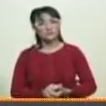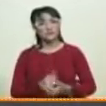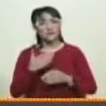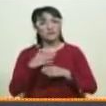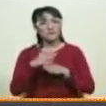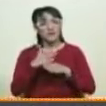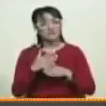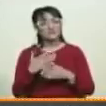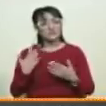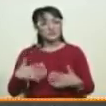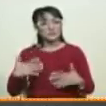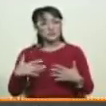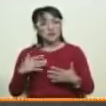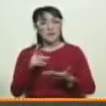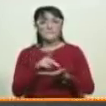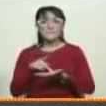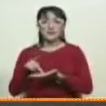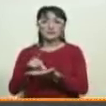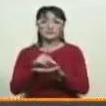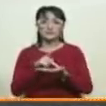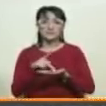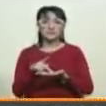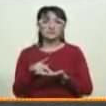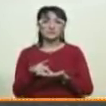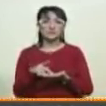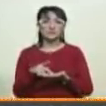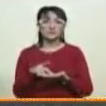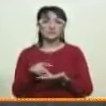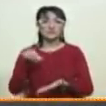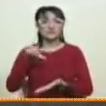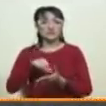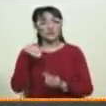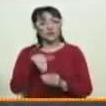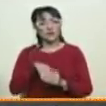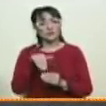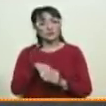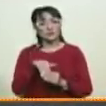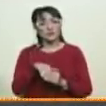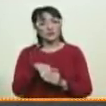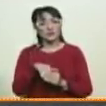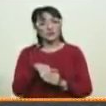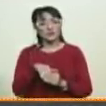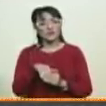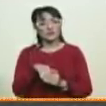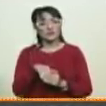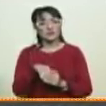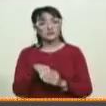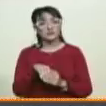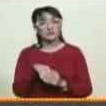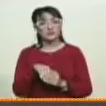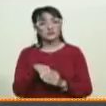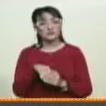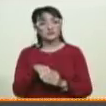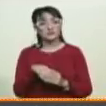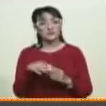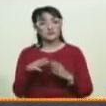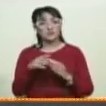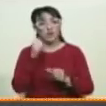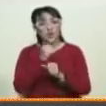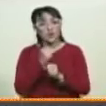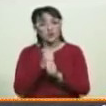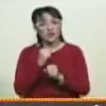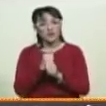muy notables en cuanto a la participación en unos centros electorales y en otros. Vamos a esperar a que toda la jornada